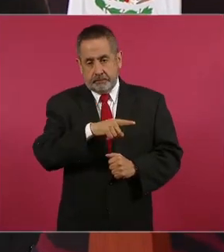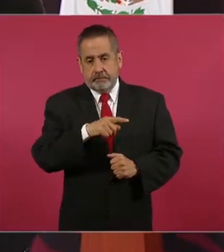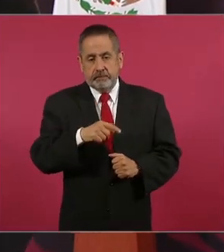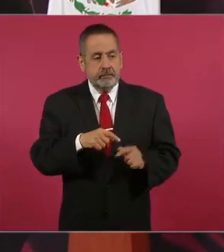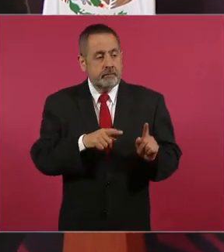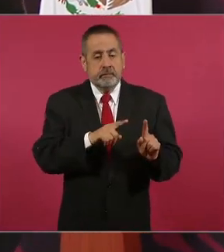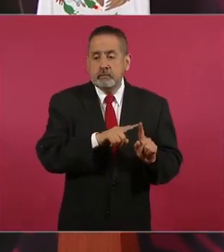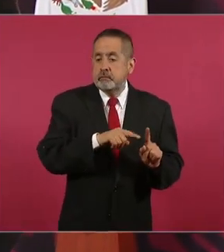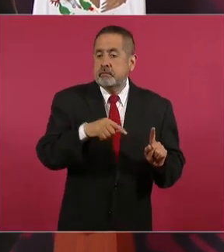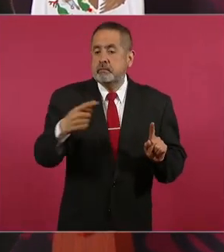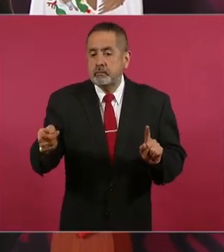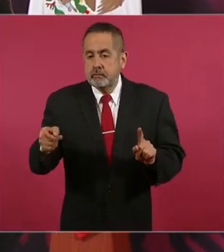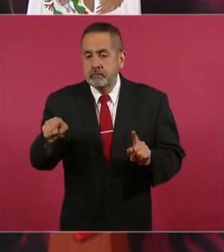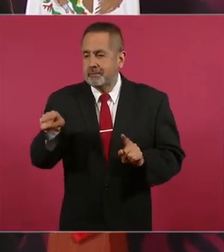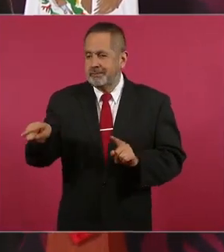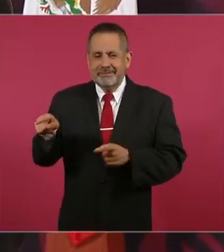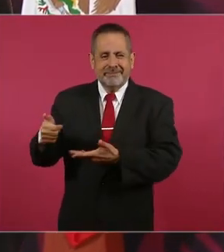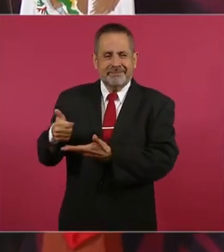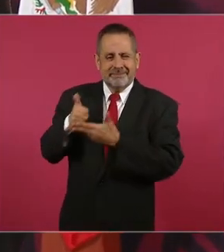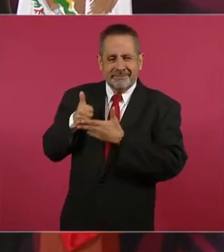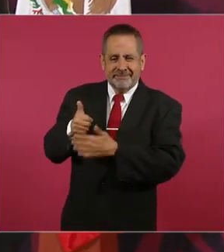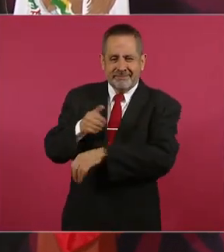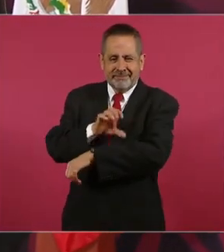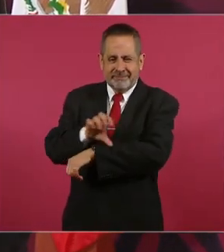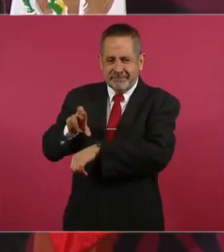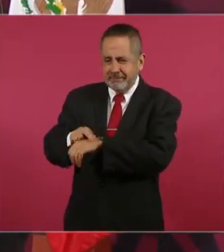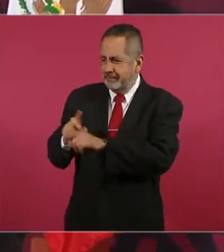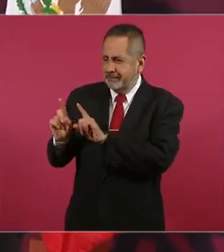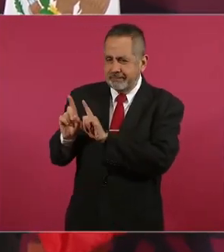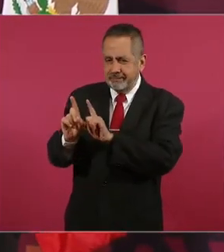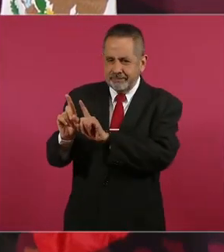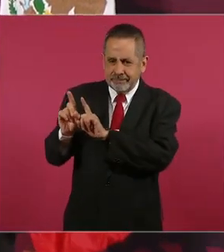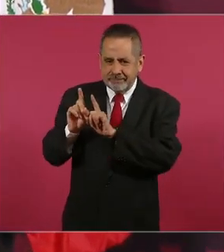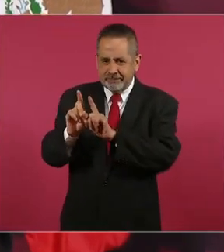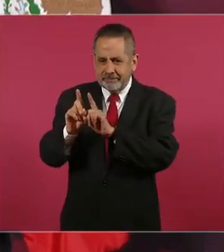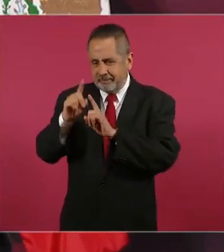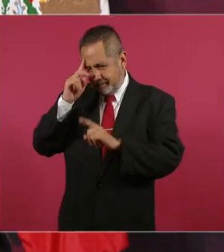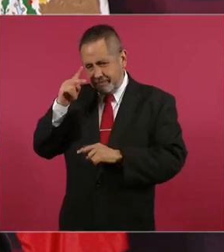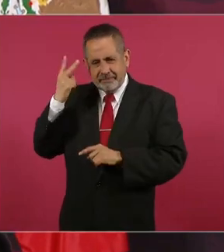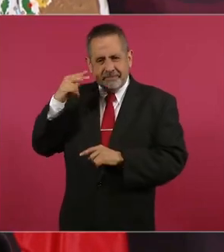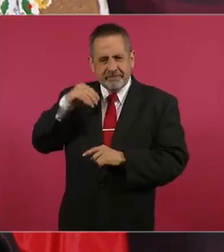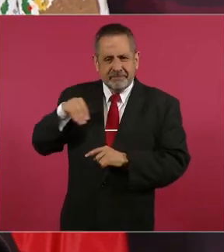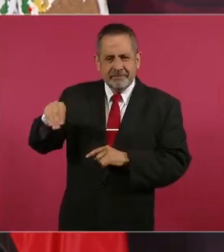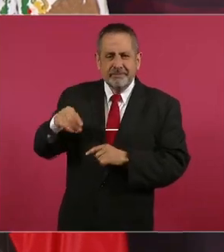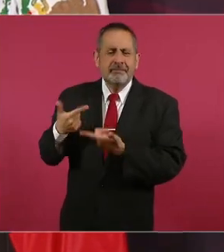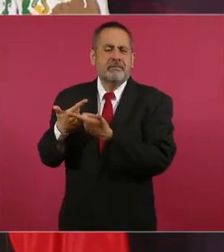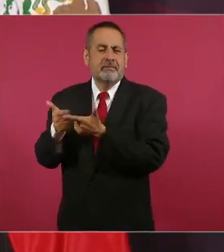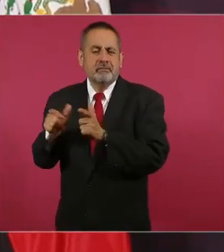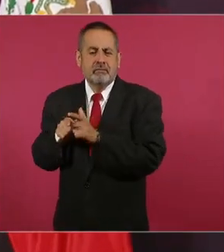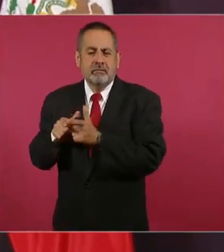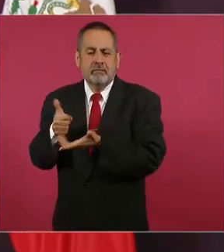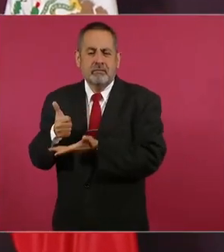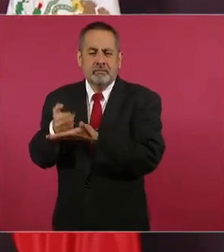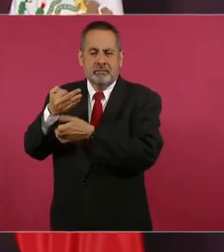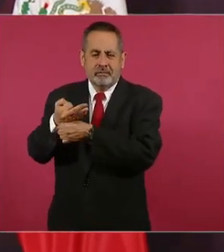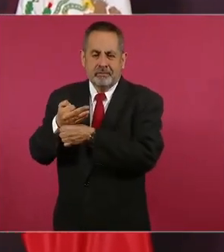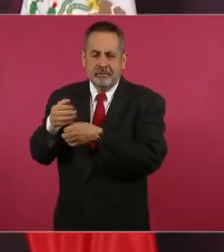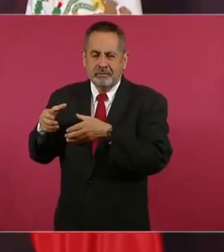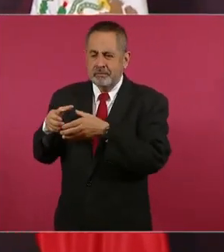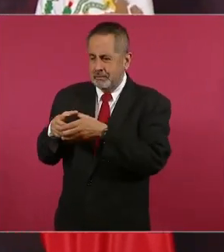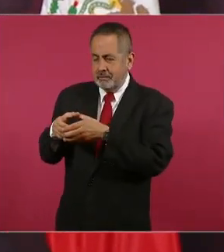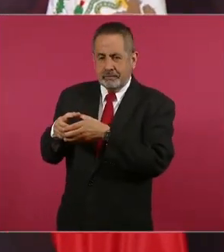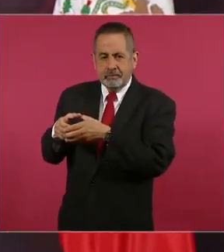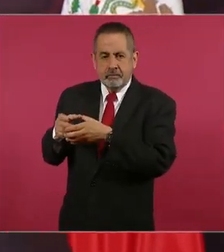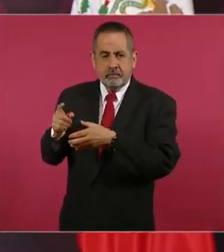ayuda en la coordinación, en el grupo de ayudantía, porque ya no existe